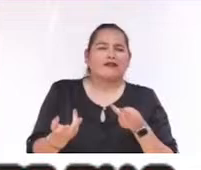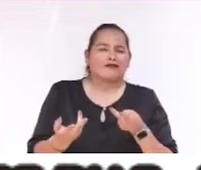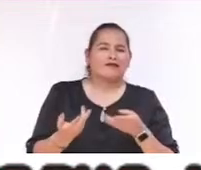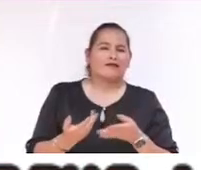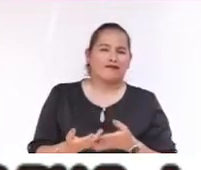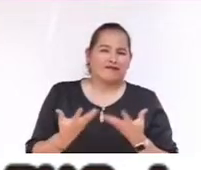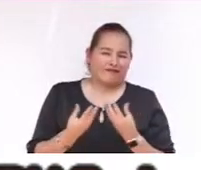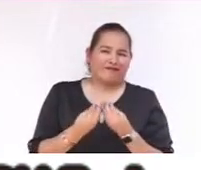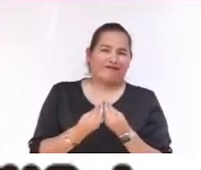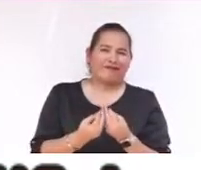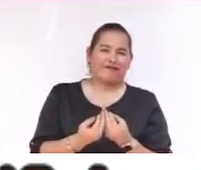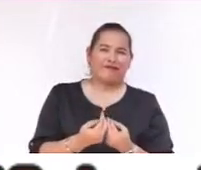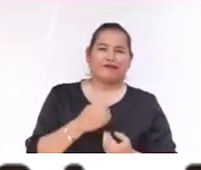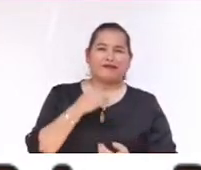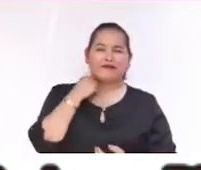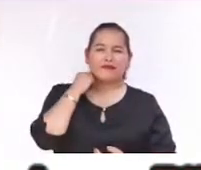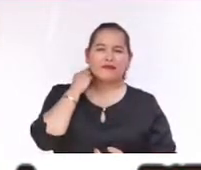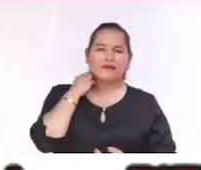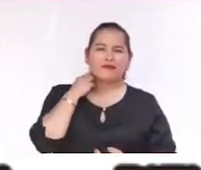Bueno,